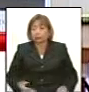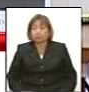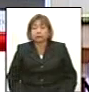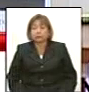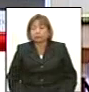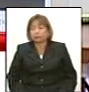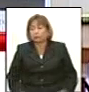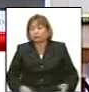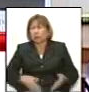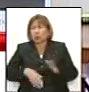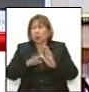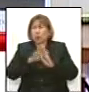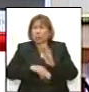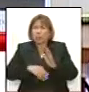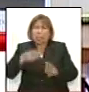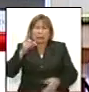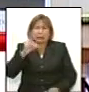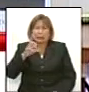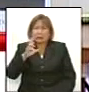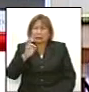gastó